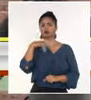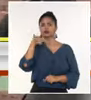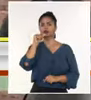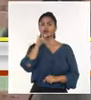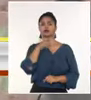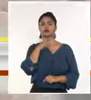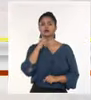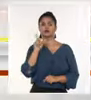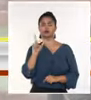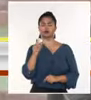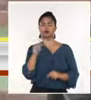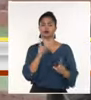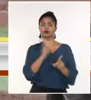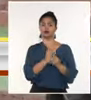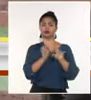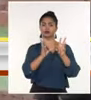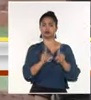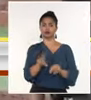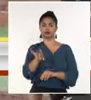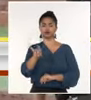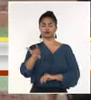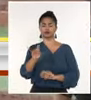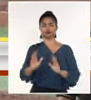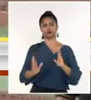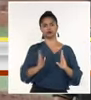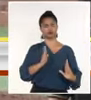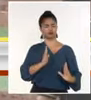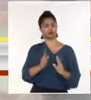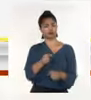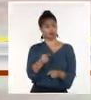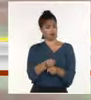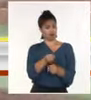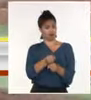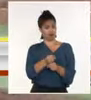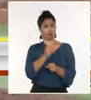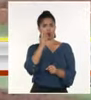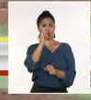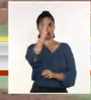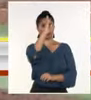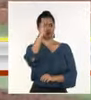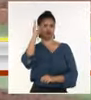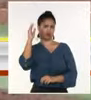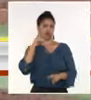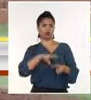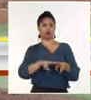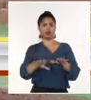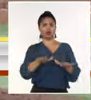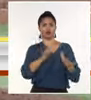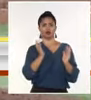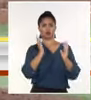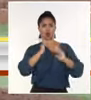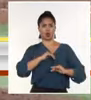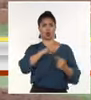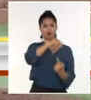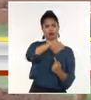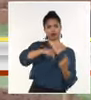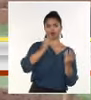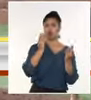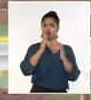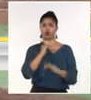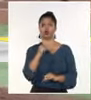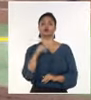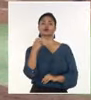su encuentro número 15 de la temporada tras trabajar una entrada sin permitir hits ni carreras y con un ponche. Con